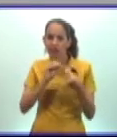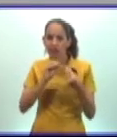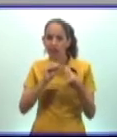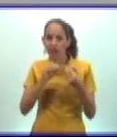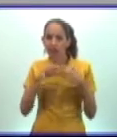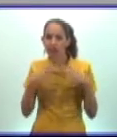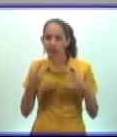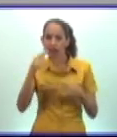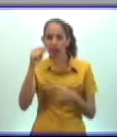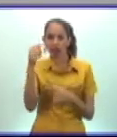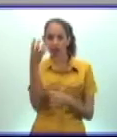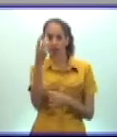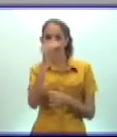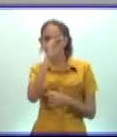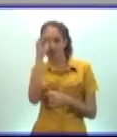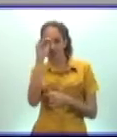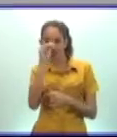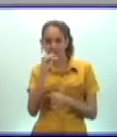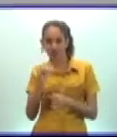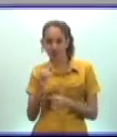impropia?